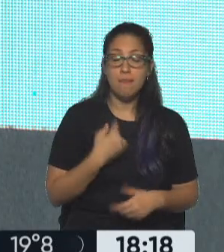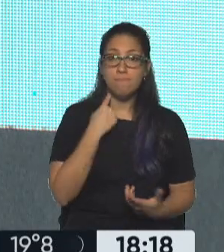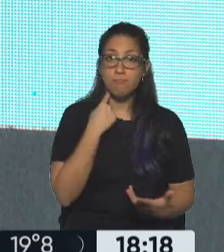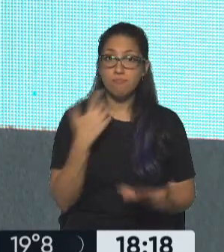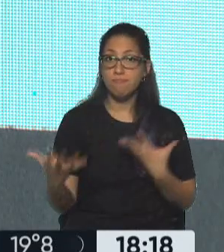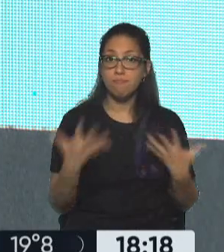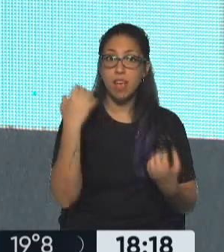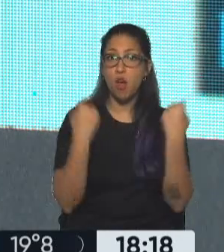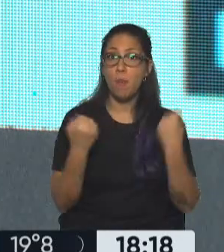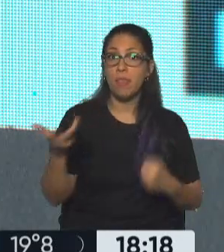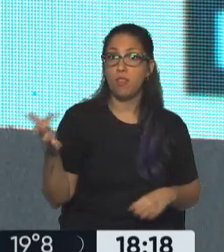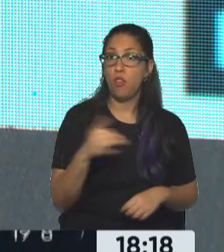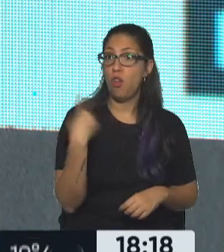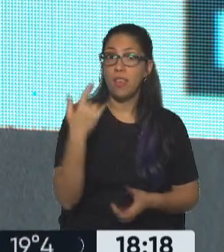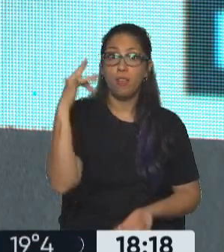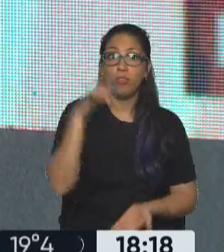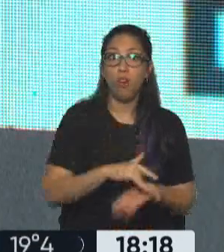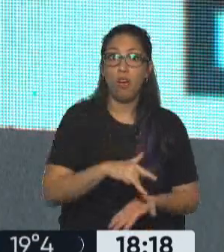nuestra economía cotidiana y que nos afecta